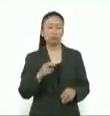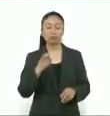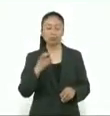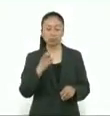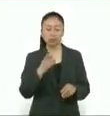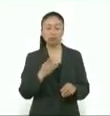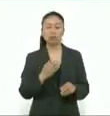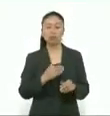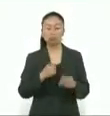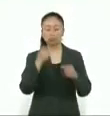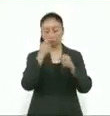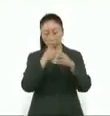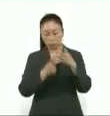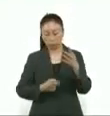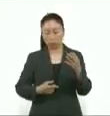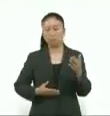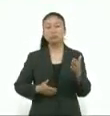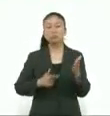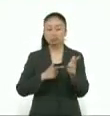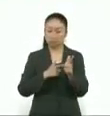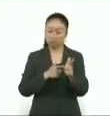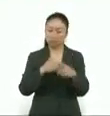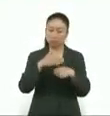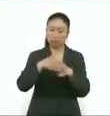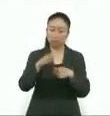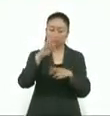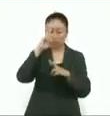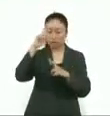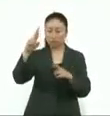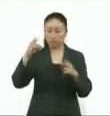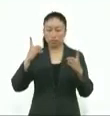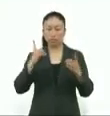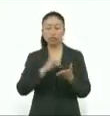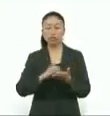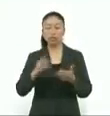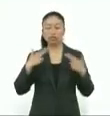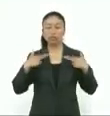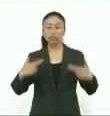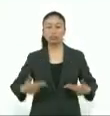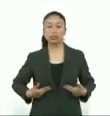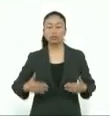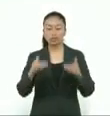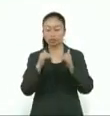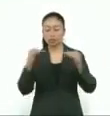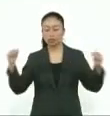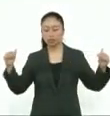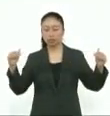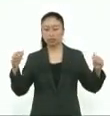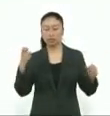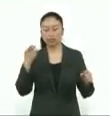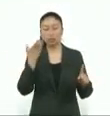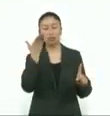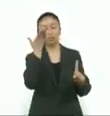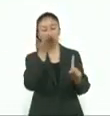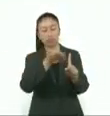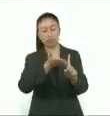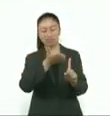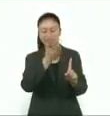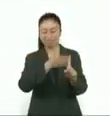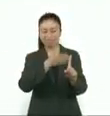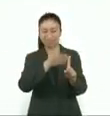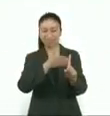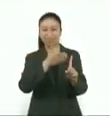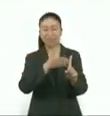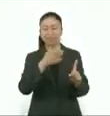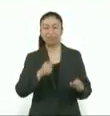transversal con el respeto a los derechos humanos, el bienestar y la equidad de género como eje permanente en cada acción